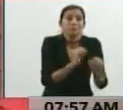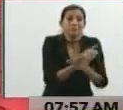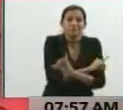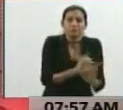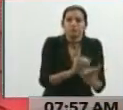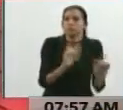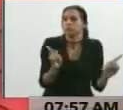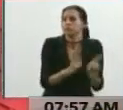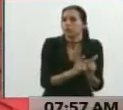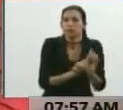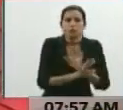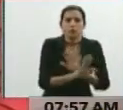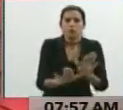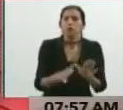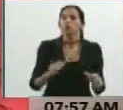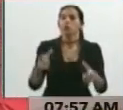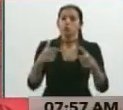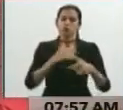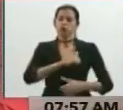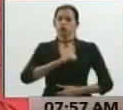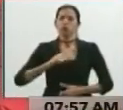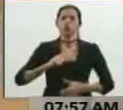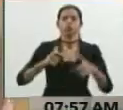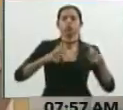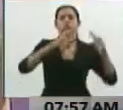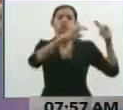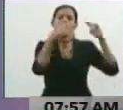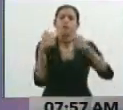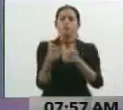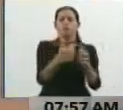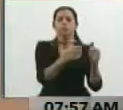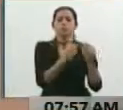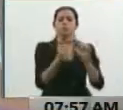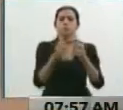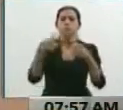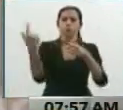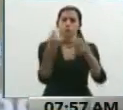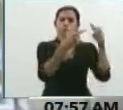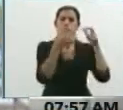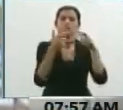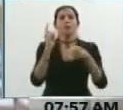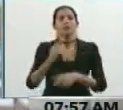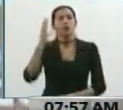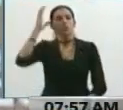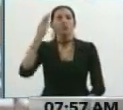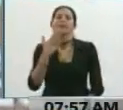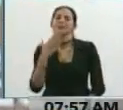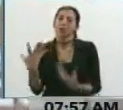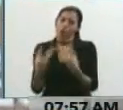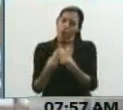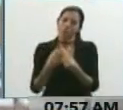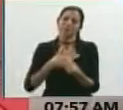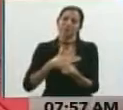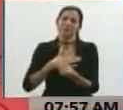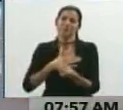volar tu aeronave solo tomar conciencia que es lo que se hace en revolución gracias jorge luís por haber